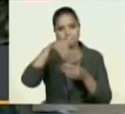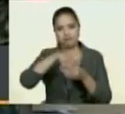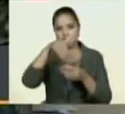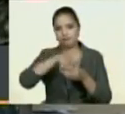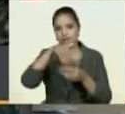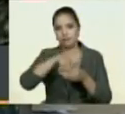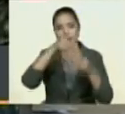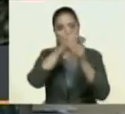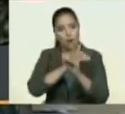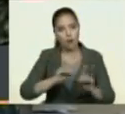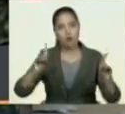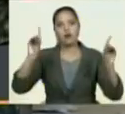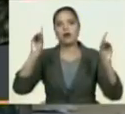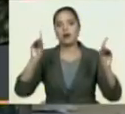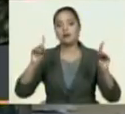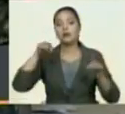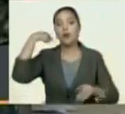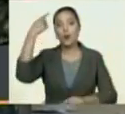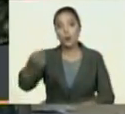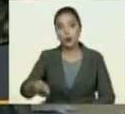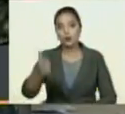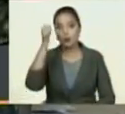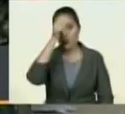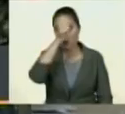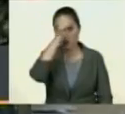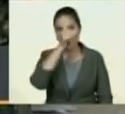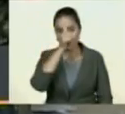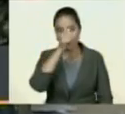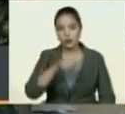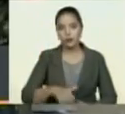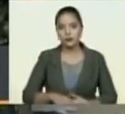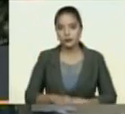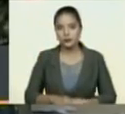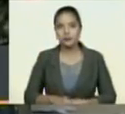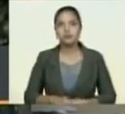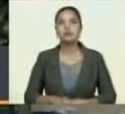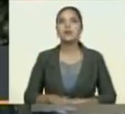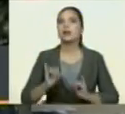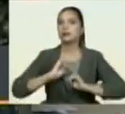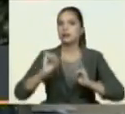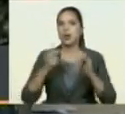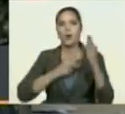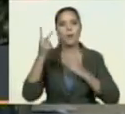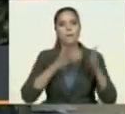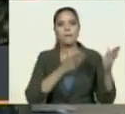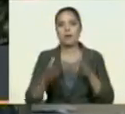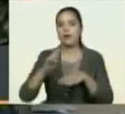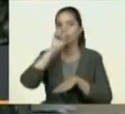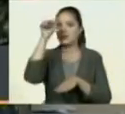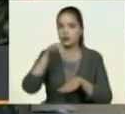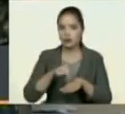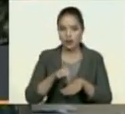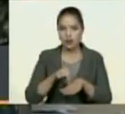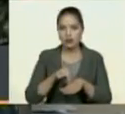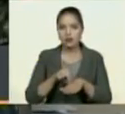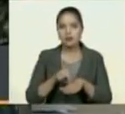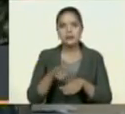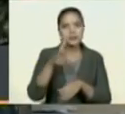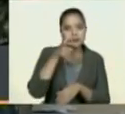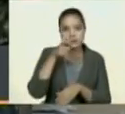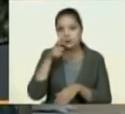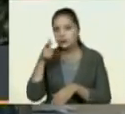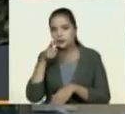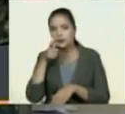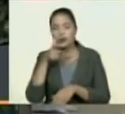ejercicio democrático que se va a realizar el próximo domingo. Para ello hemos diseñado un plan nacional de patrullaje